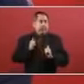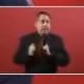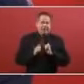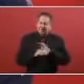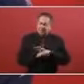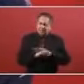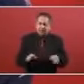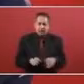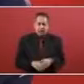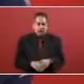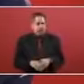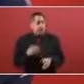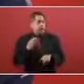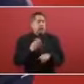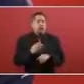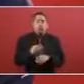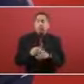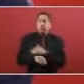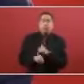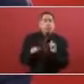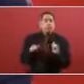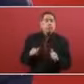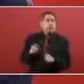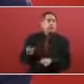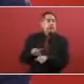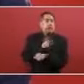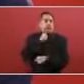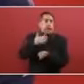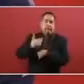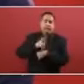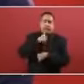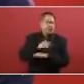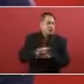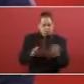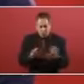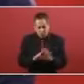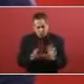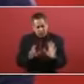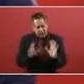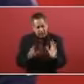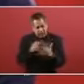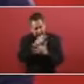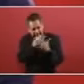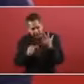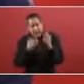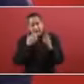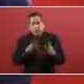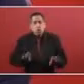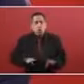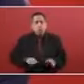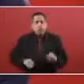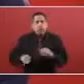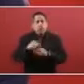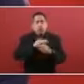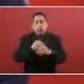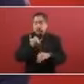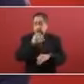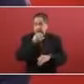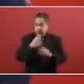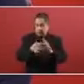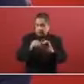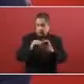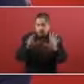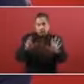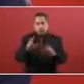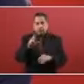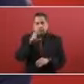la impunidad, porque eso nos va a hacer muy bien a todos. Y aclaro,